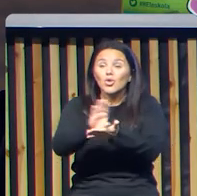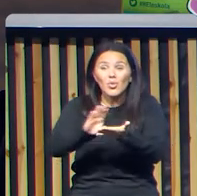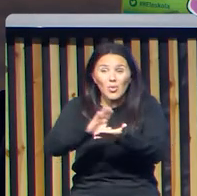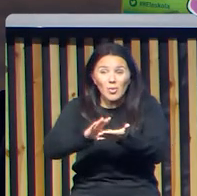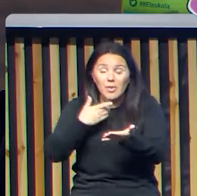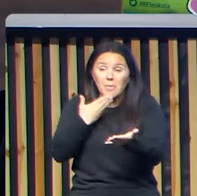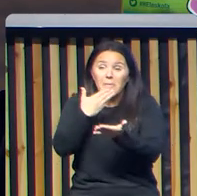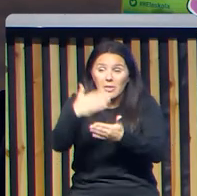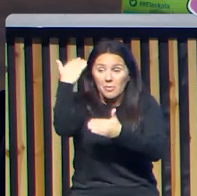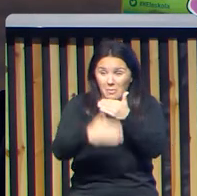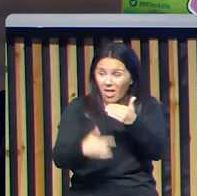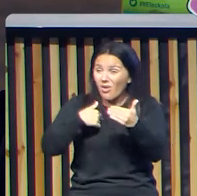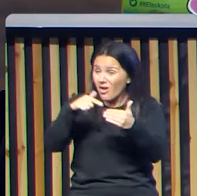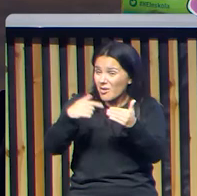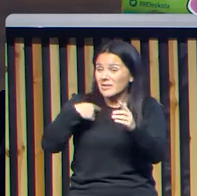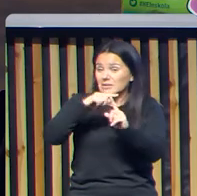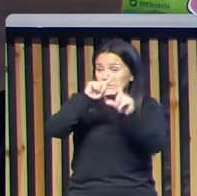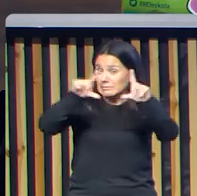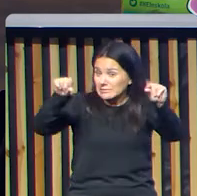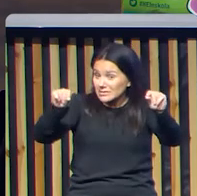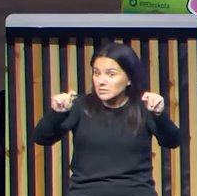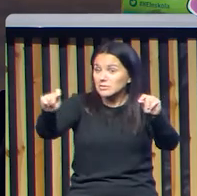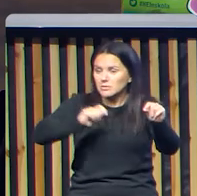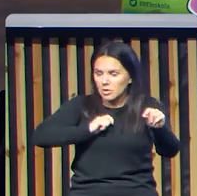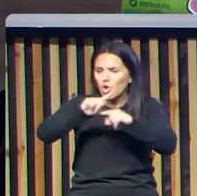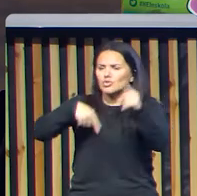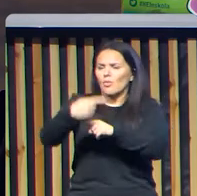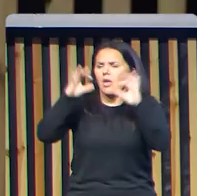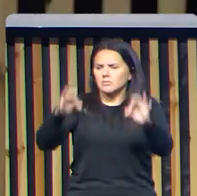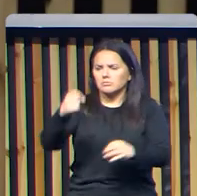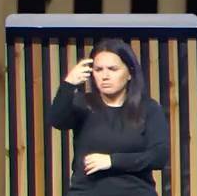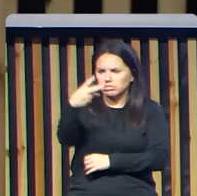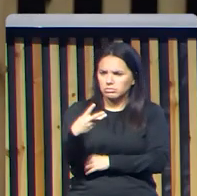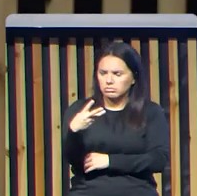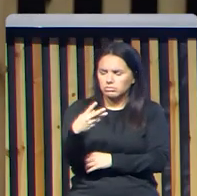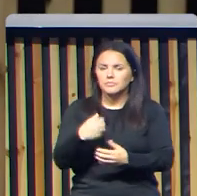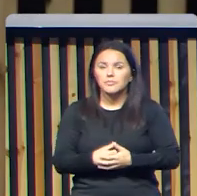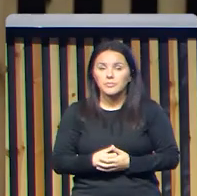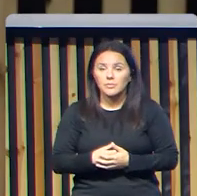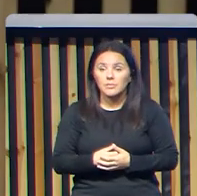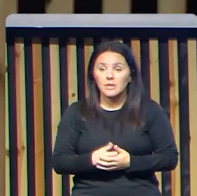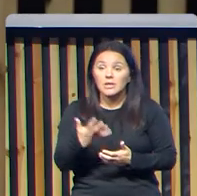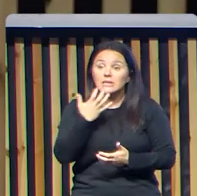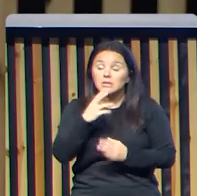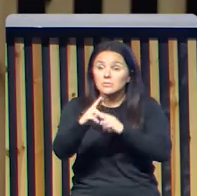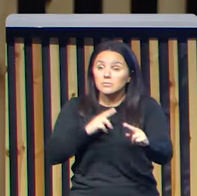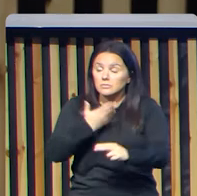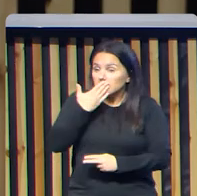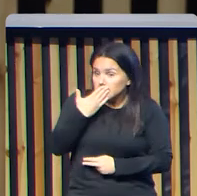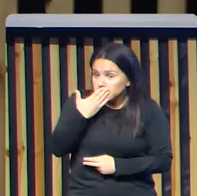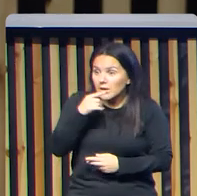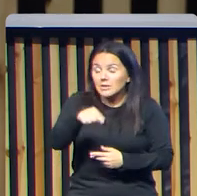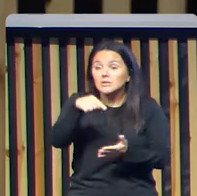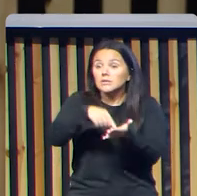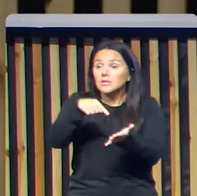documentación requerida en el plazo indicado en el siguiente apartado tendrá las siguientes consecuencias si no hay contestación este